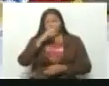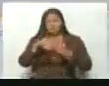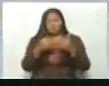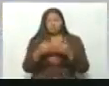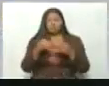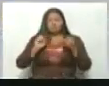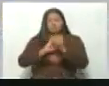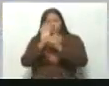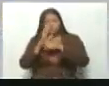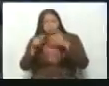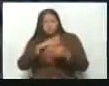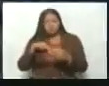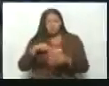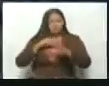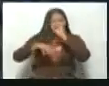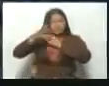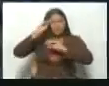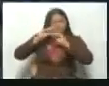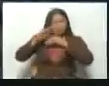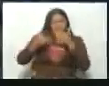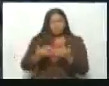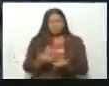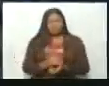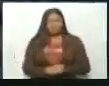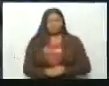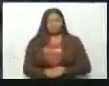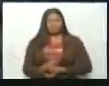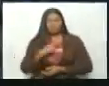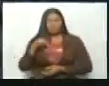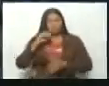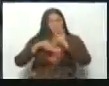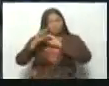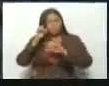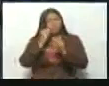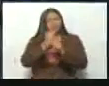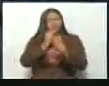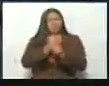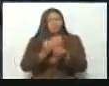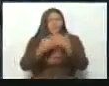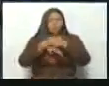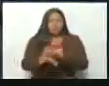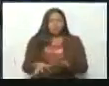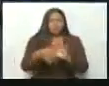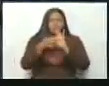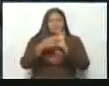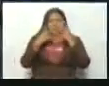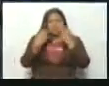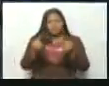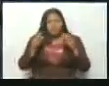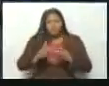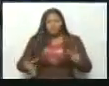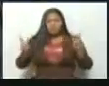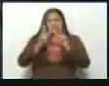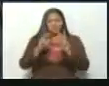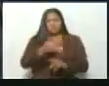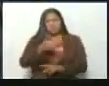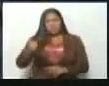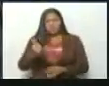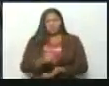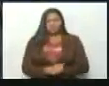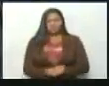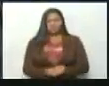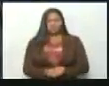de pandemia nosotros aprendimos mucho a trabajar de manera mancomunada y a entender el valor de cada